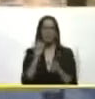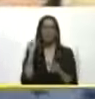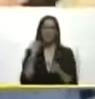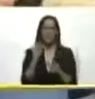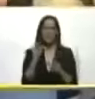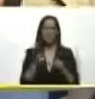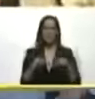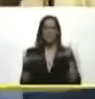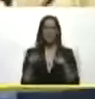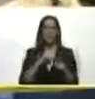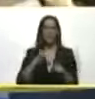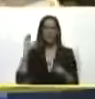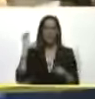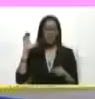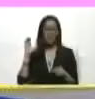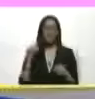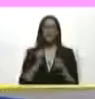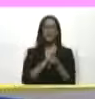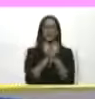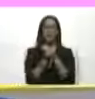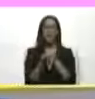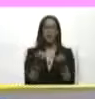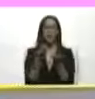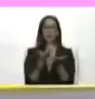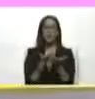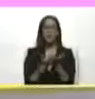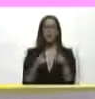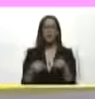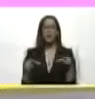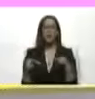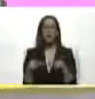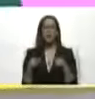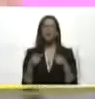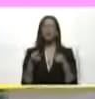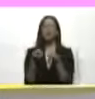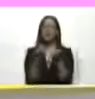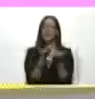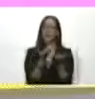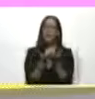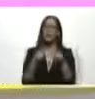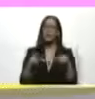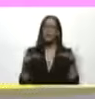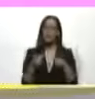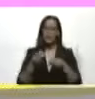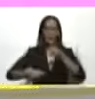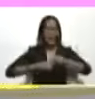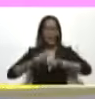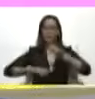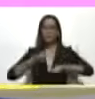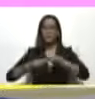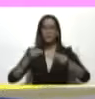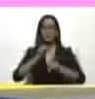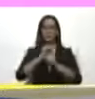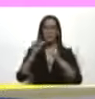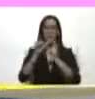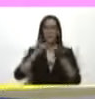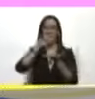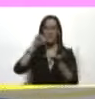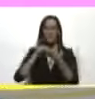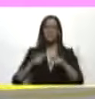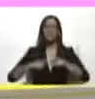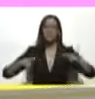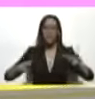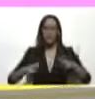nuestro país van a transformar economías locales y esas economías locales generan un ecosistema Nacional de crecimiento